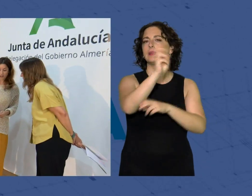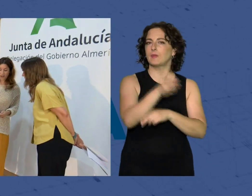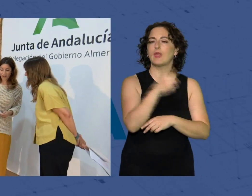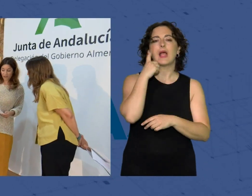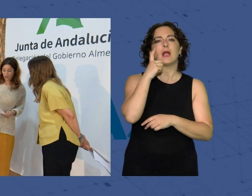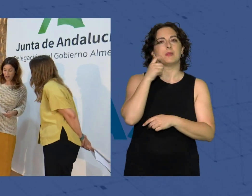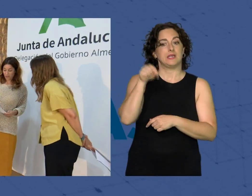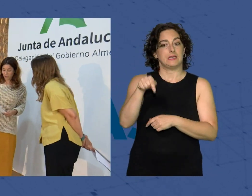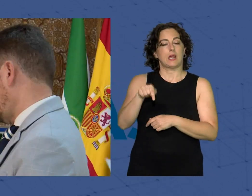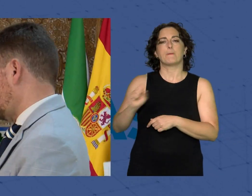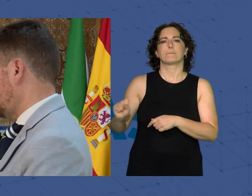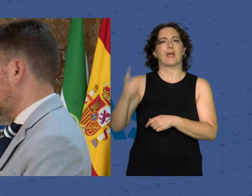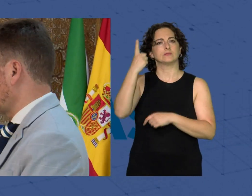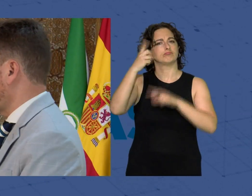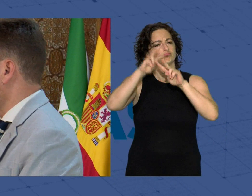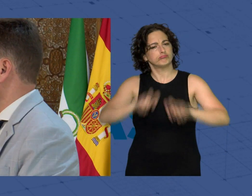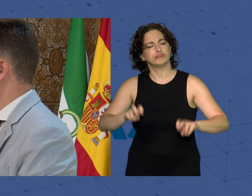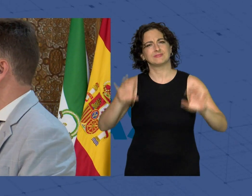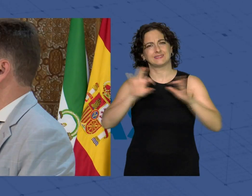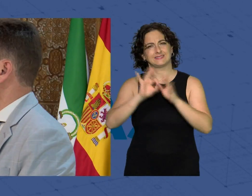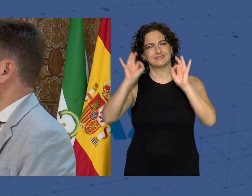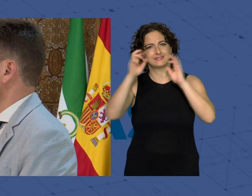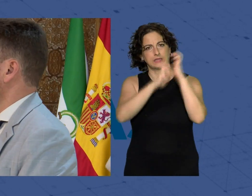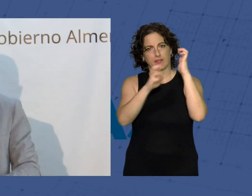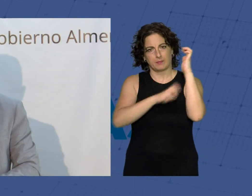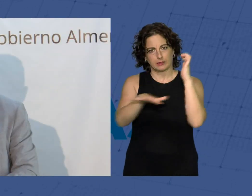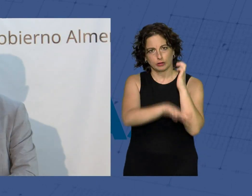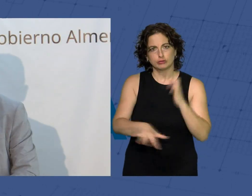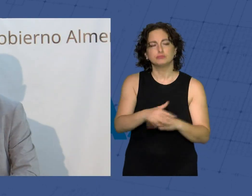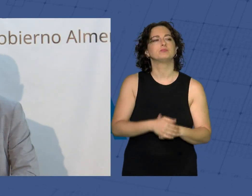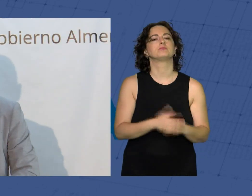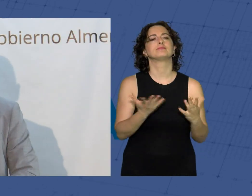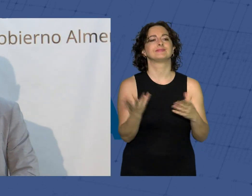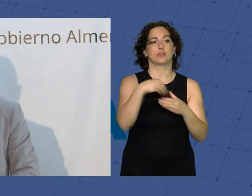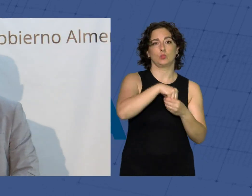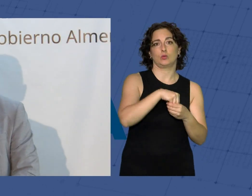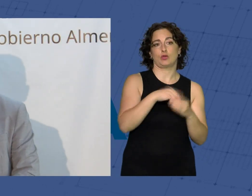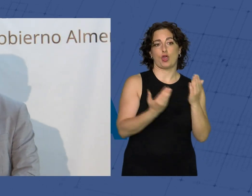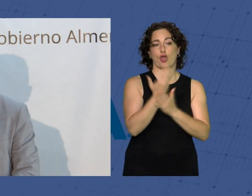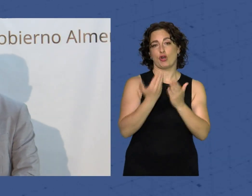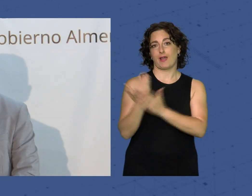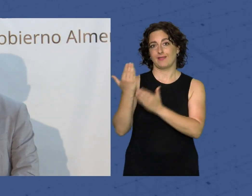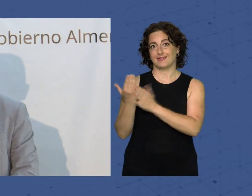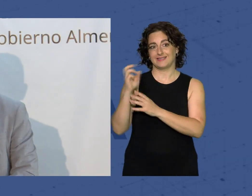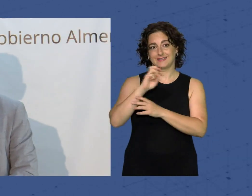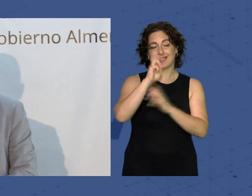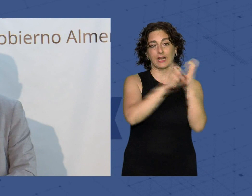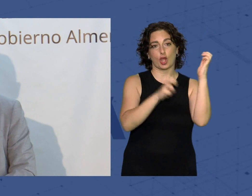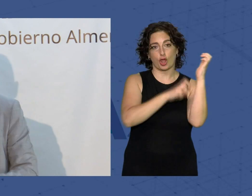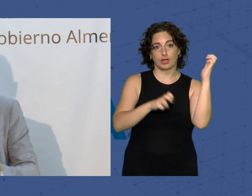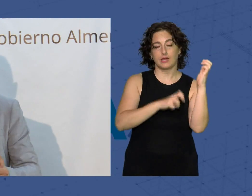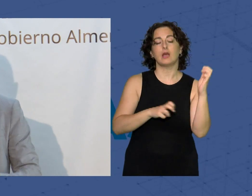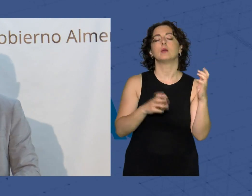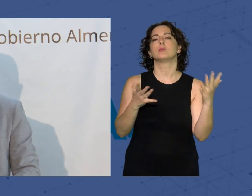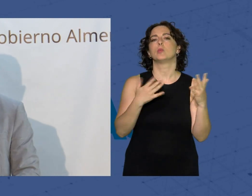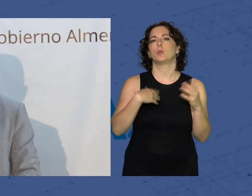las provincias donde más investigaciones se realizan en yacimientos. Hemos incluido en esta jornada de arqueología varios municipios